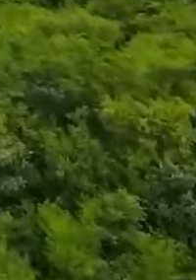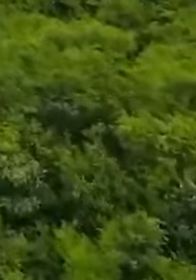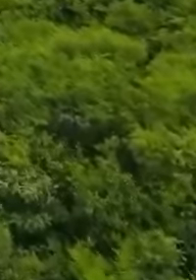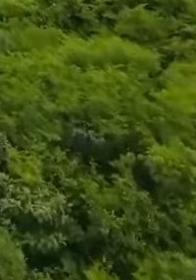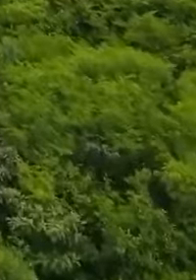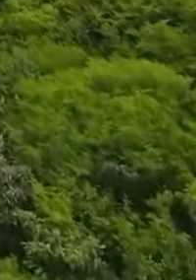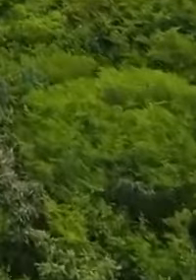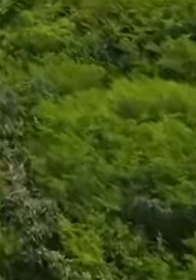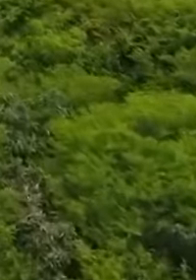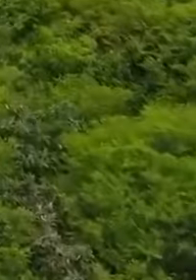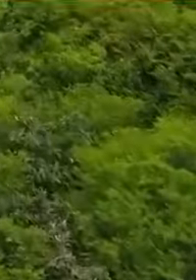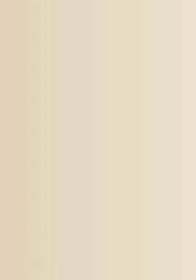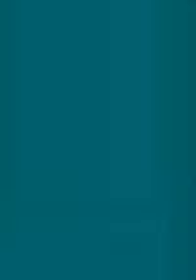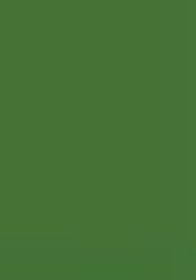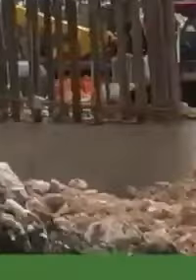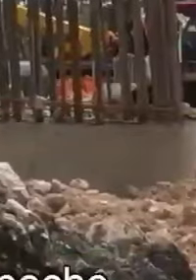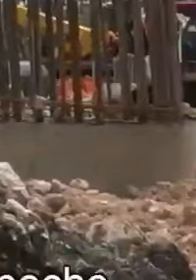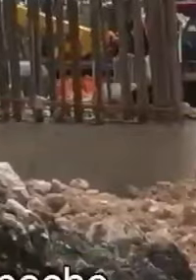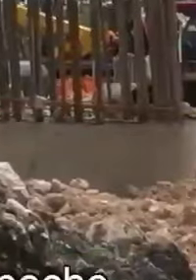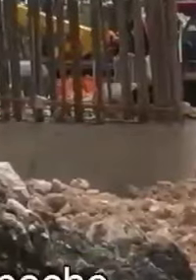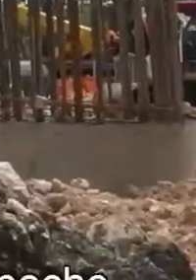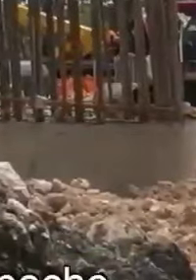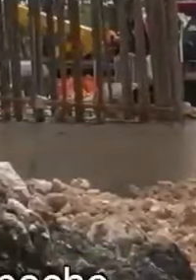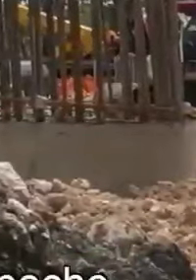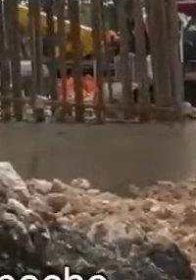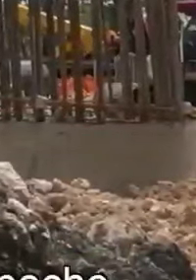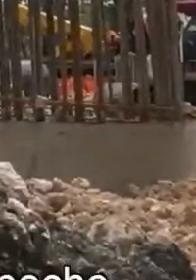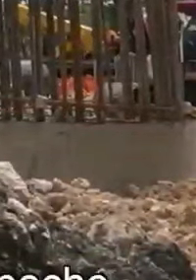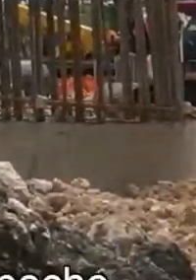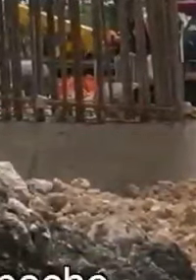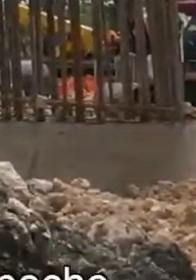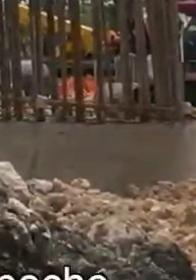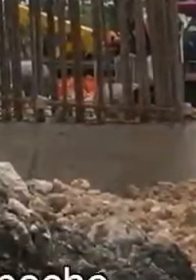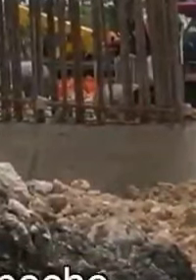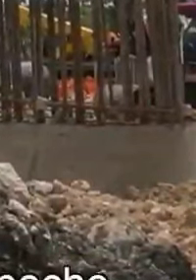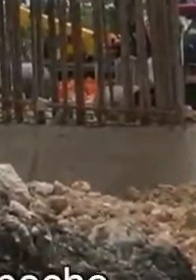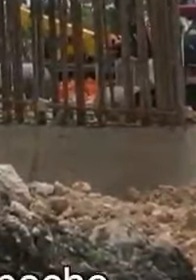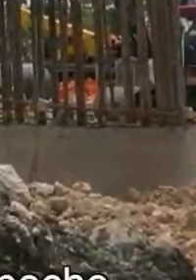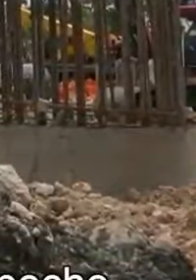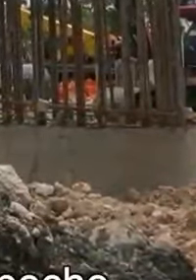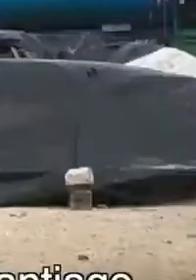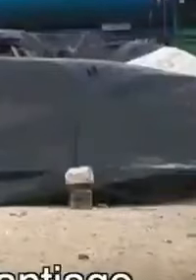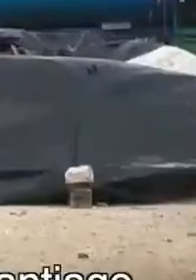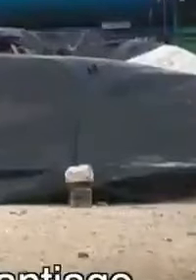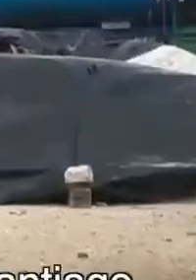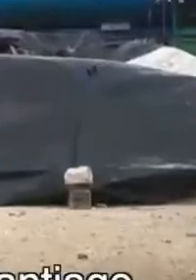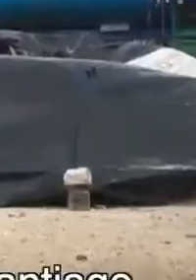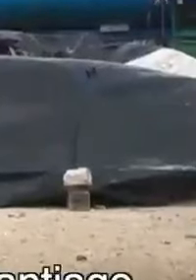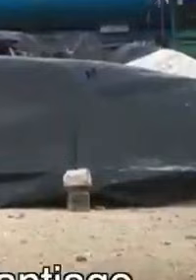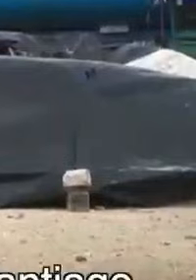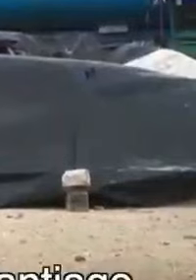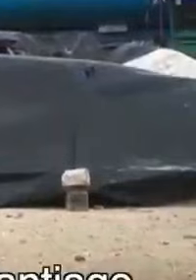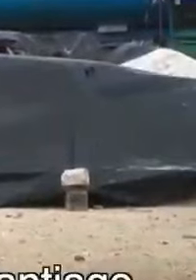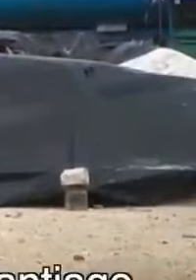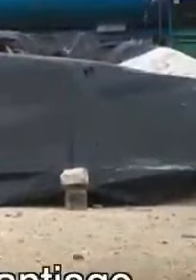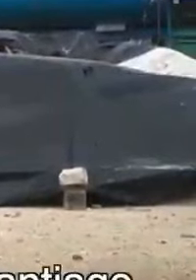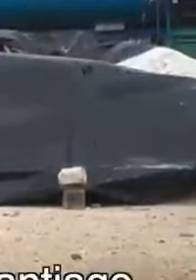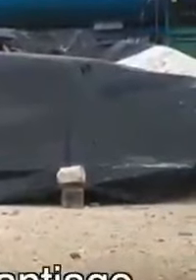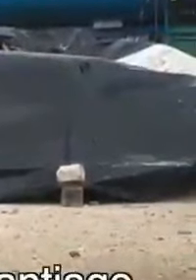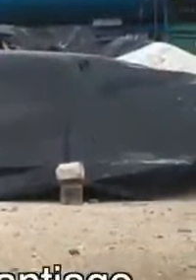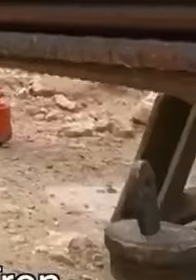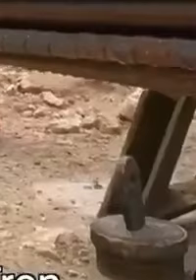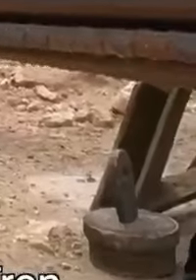la fauna del sureste. En el tramo 2, a la altura del poblado Jampolol, en Campeche, continúa la construcción del viaducto